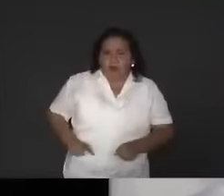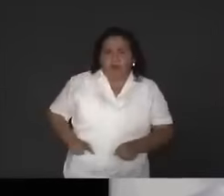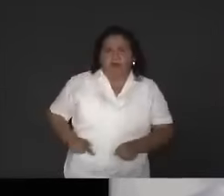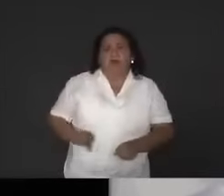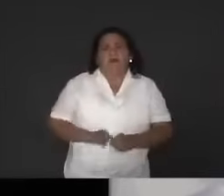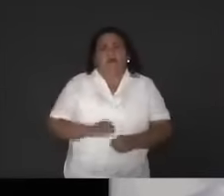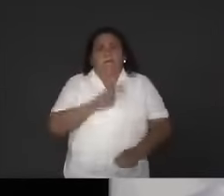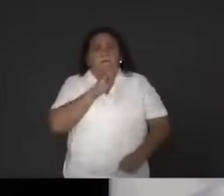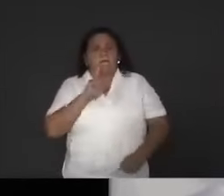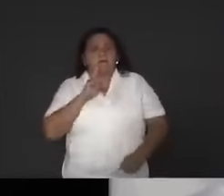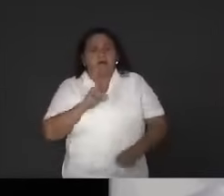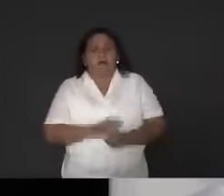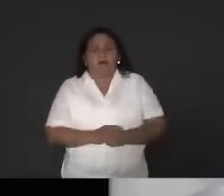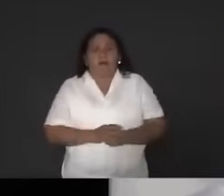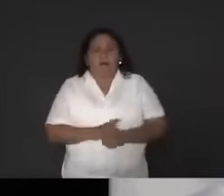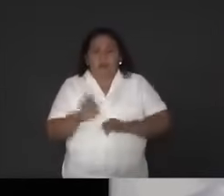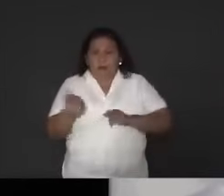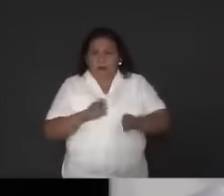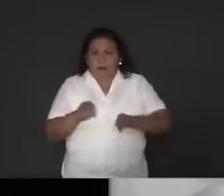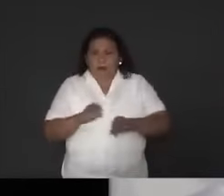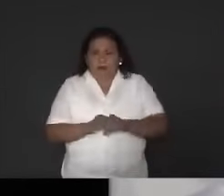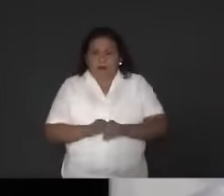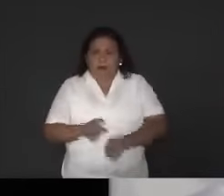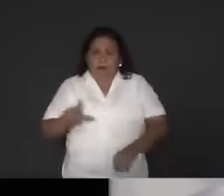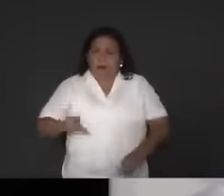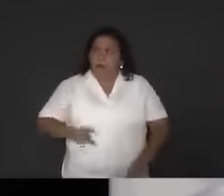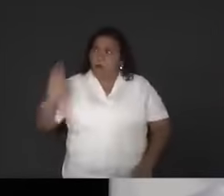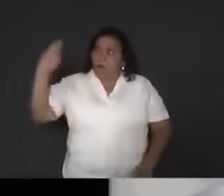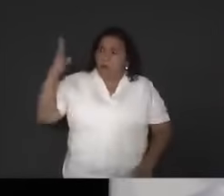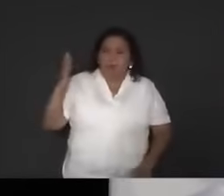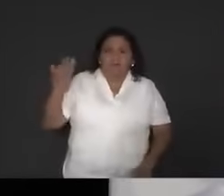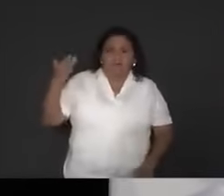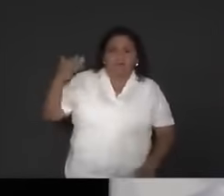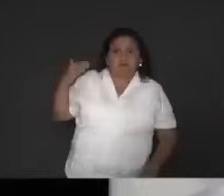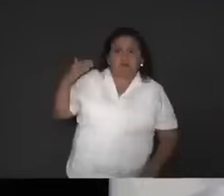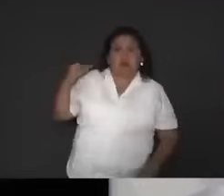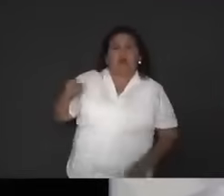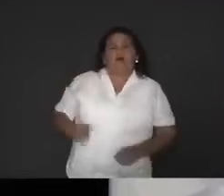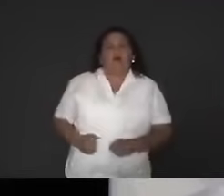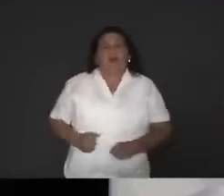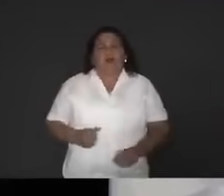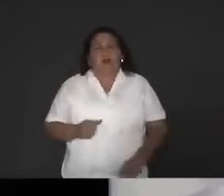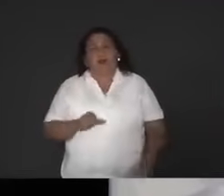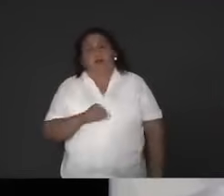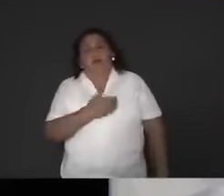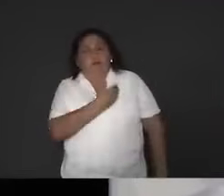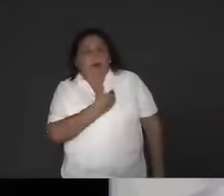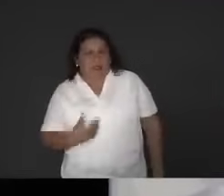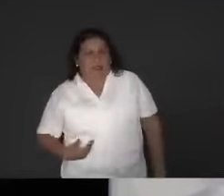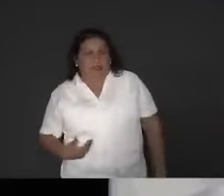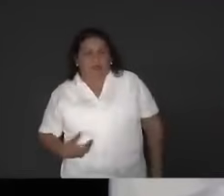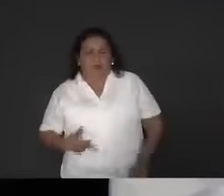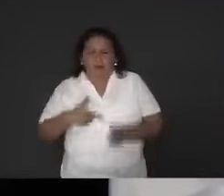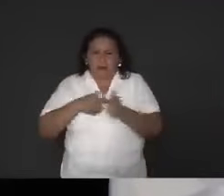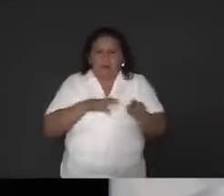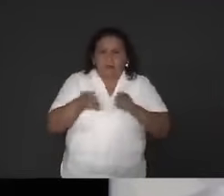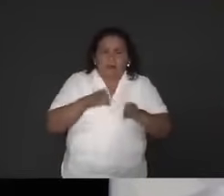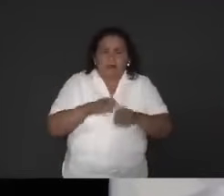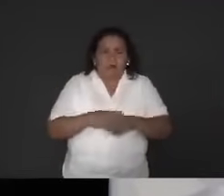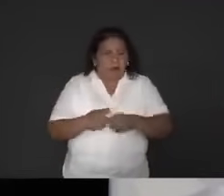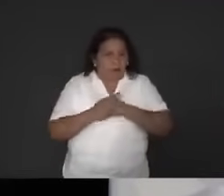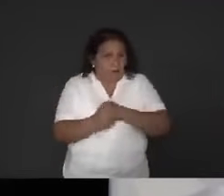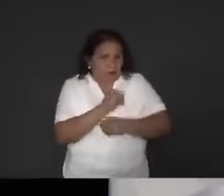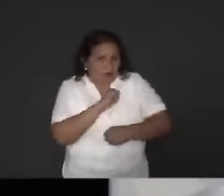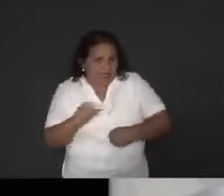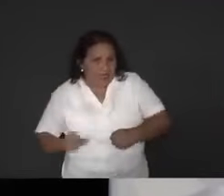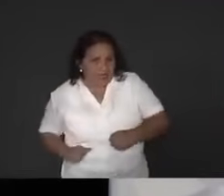Mauricio Vila. Me sé coordinar con el gobierno federal como lo hice con el gobierno de López Obrador. Me seguiré coordinando con la próxima alcaldesa